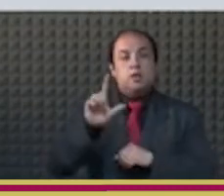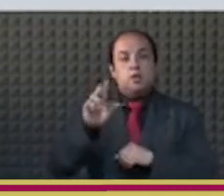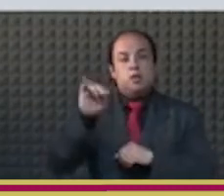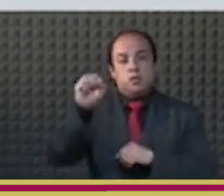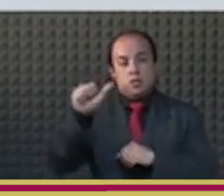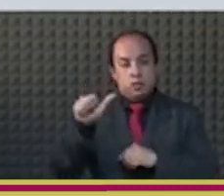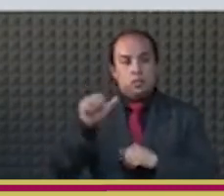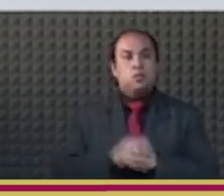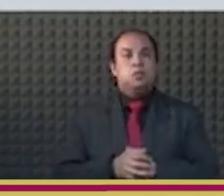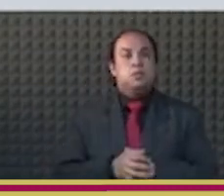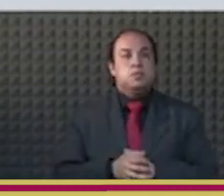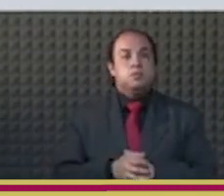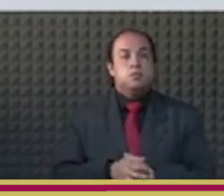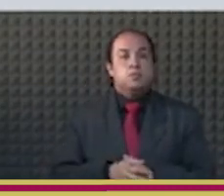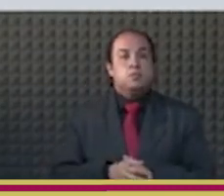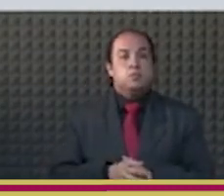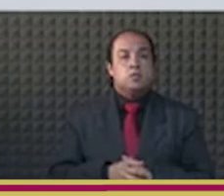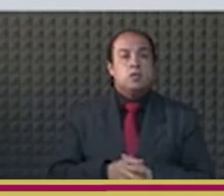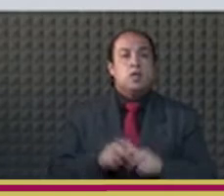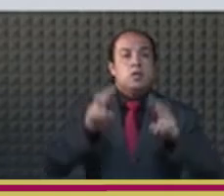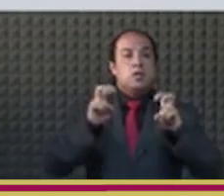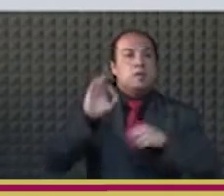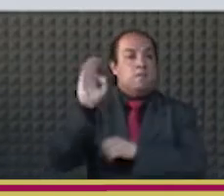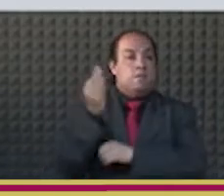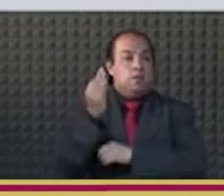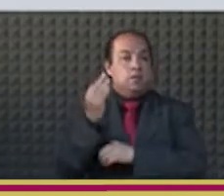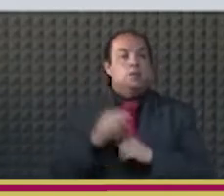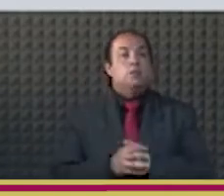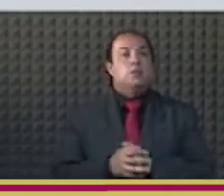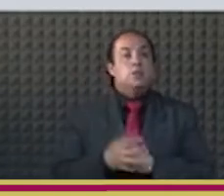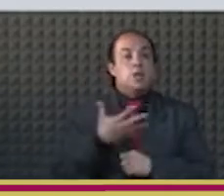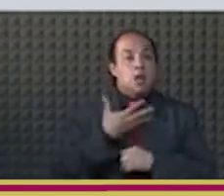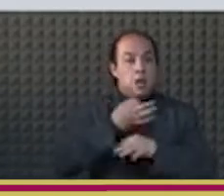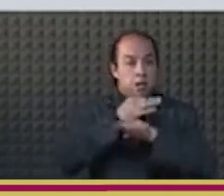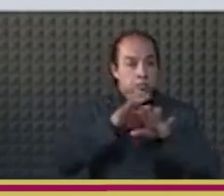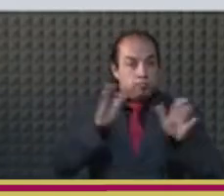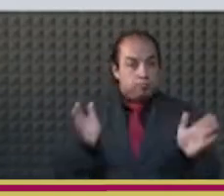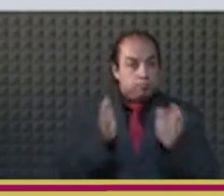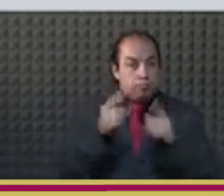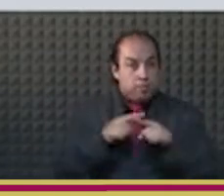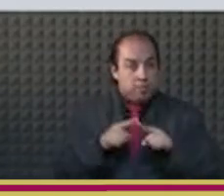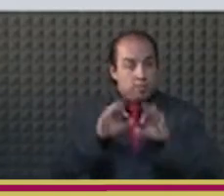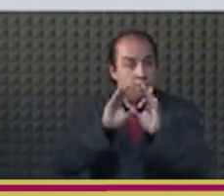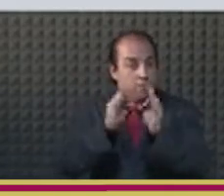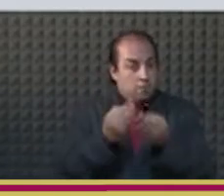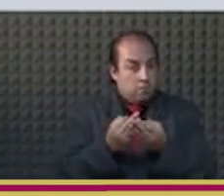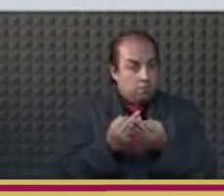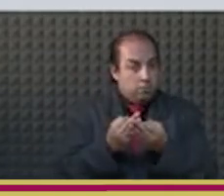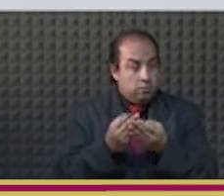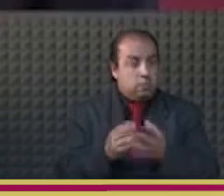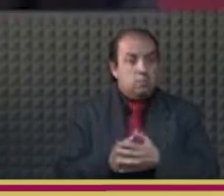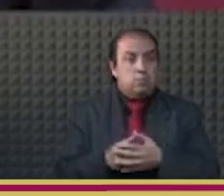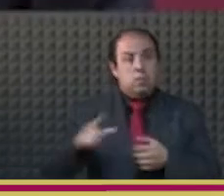María Alcalde en el terreno federal, porque se han impulsado diversas medidas desde